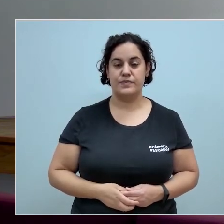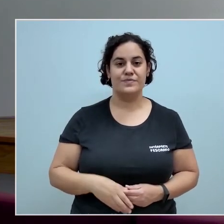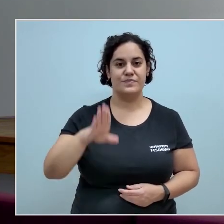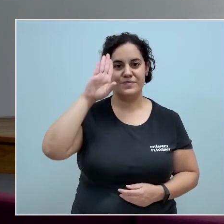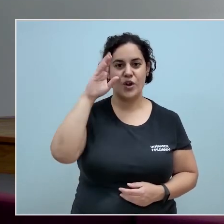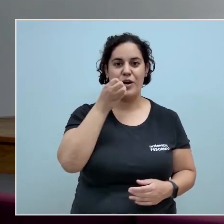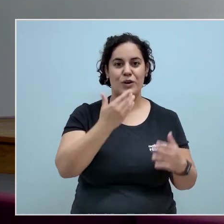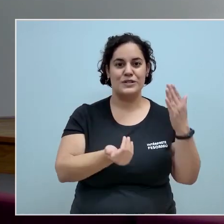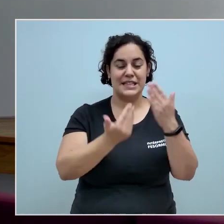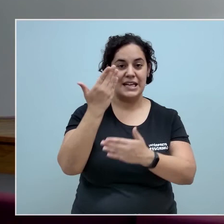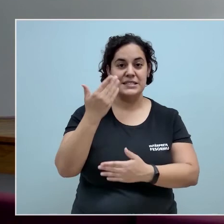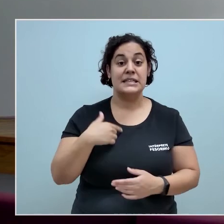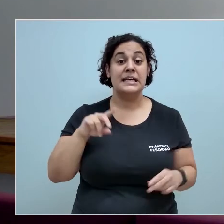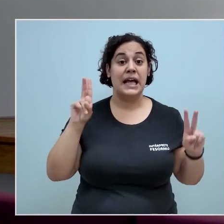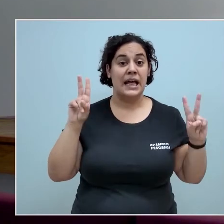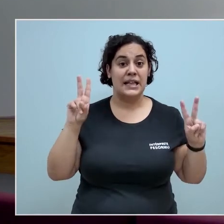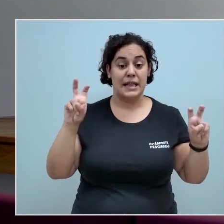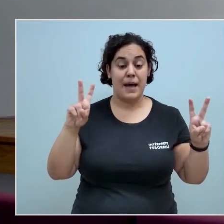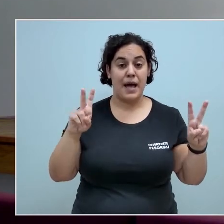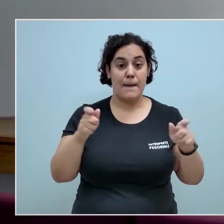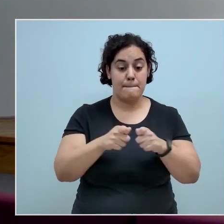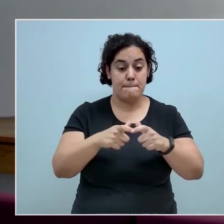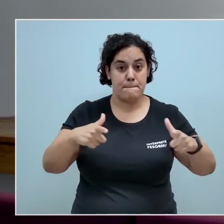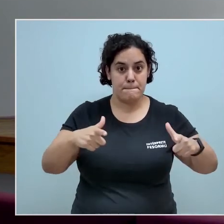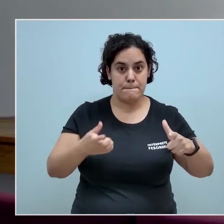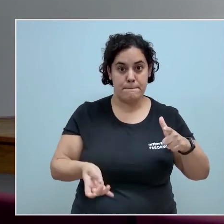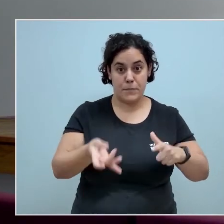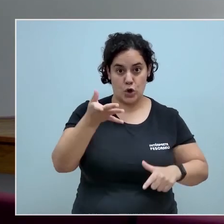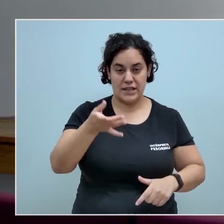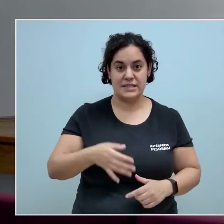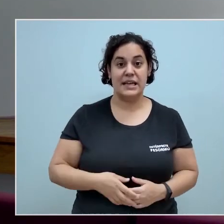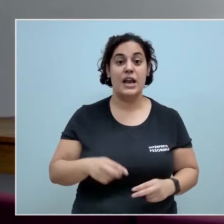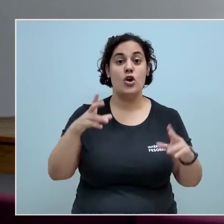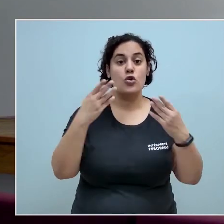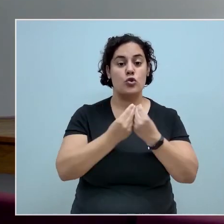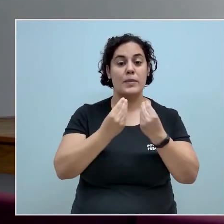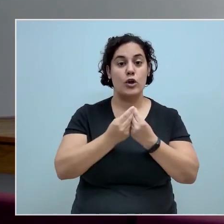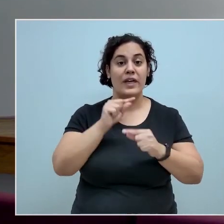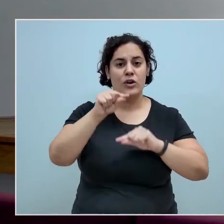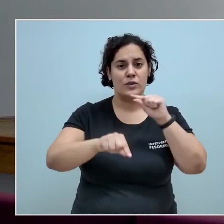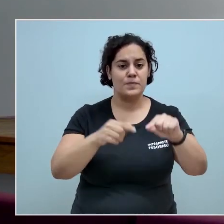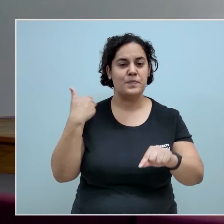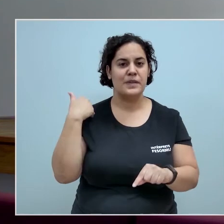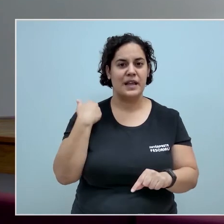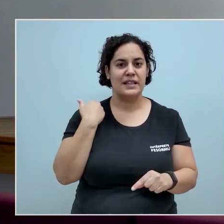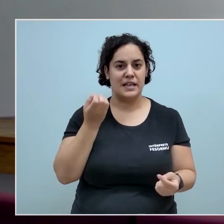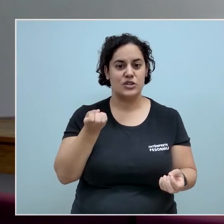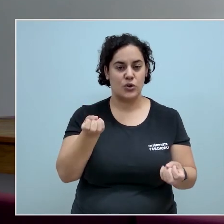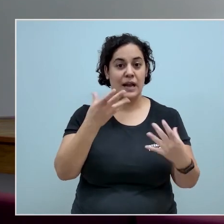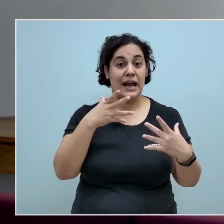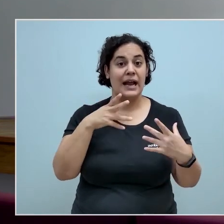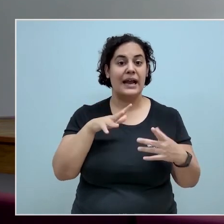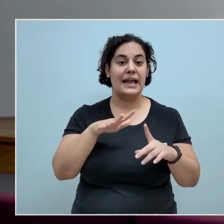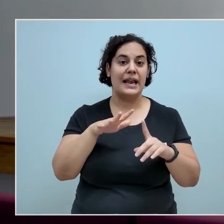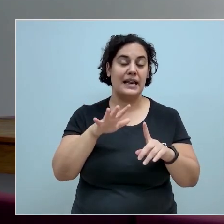Hola, buenos días. Sobre estos brotes de ocio nocturno, el número de contagiados que usted nos comentaba en el caso de